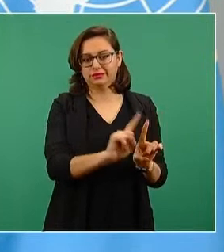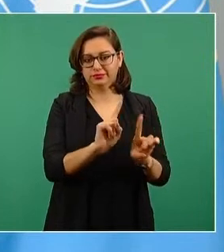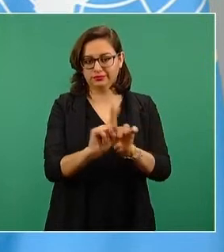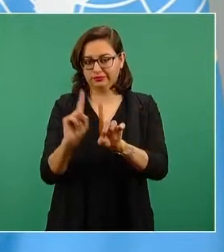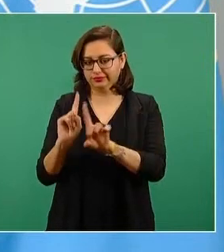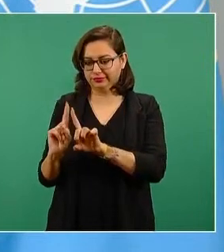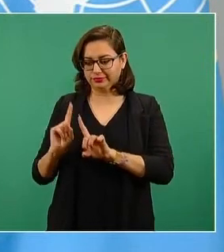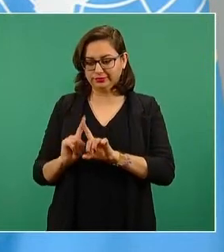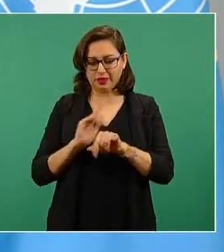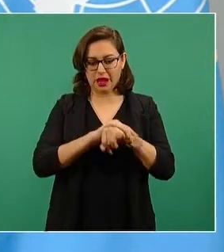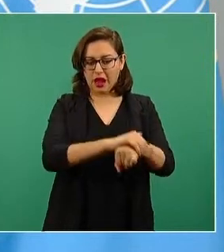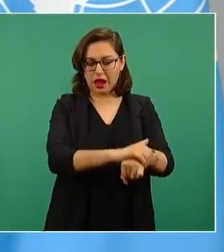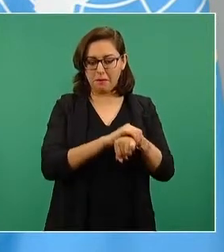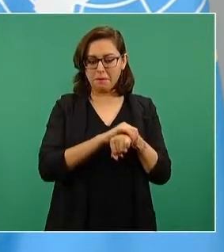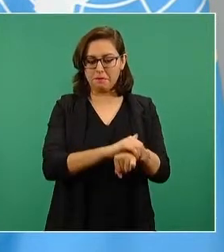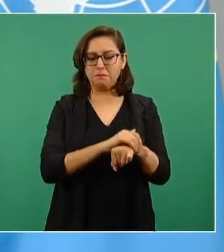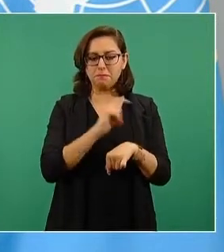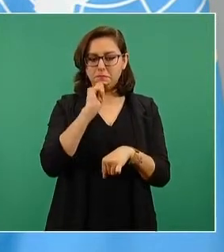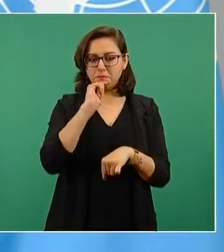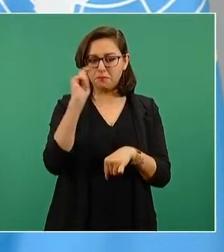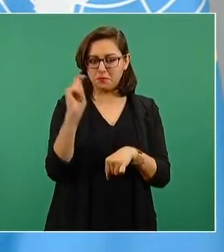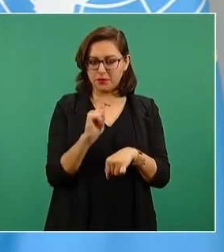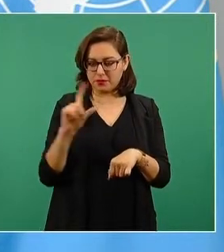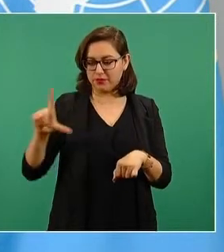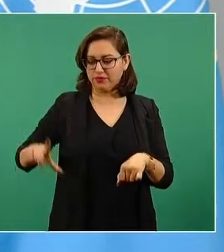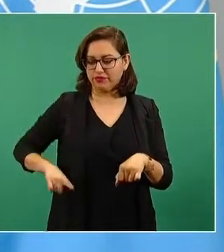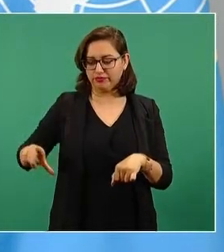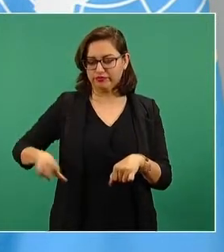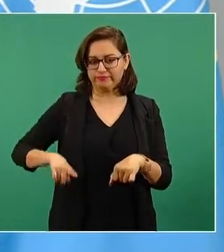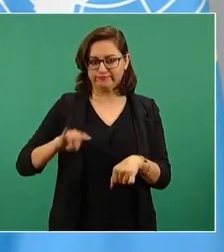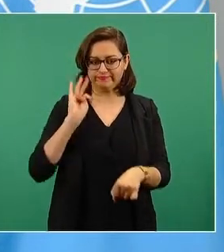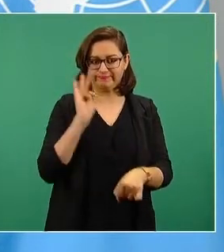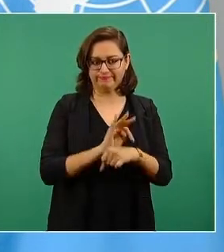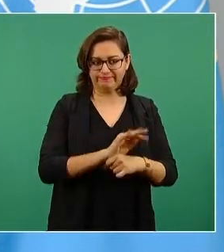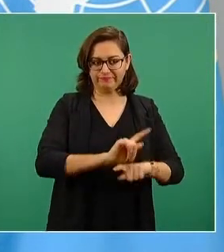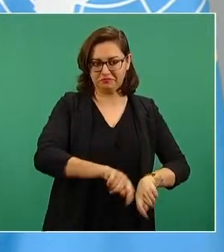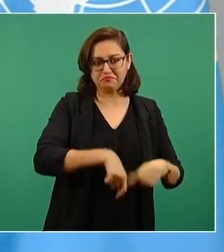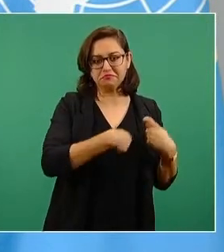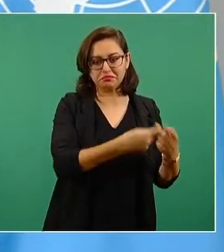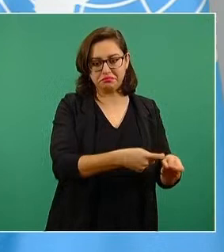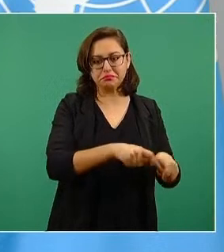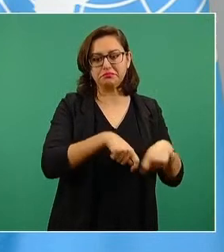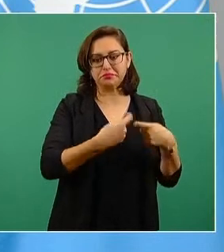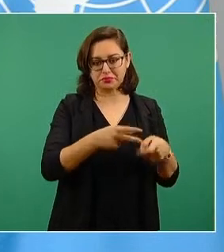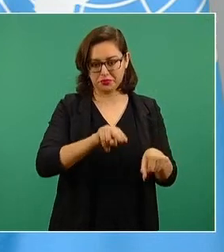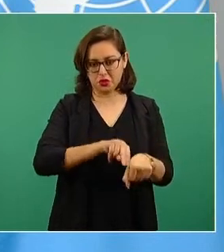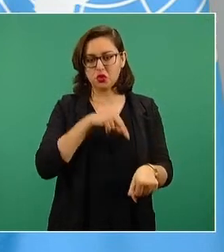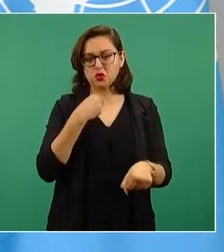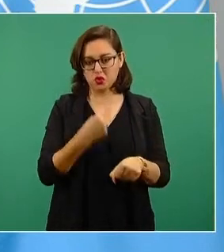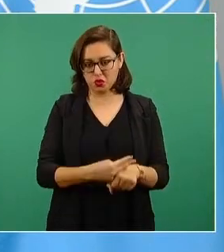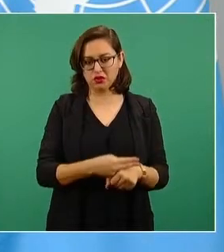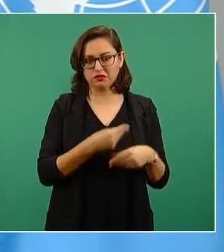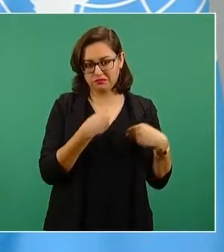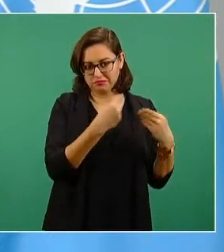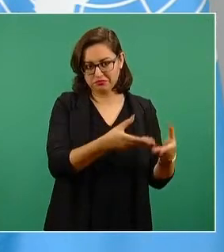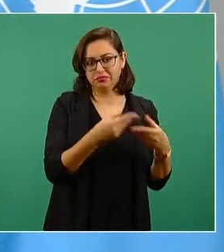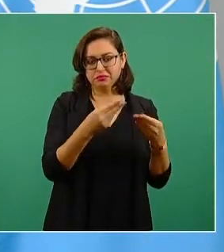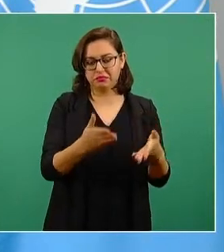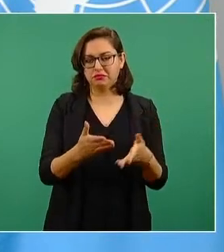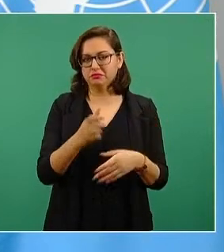a la gente más cercana del gobernador que salía. Así era antes.